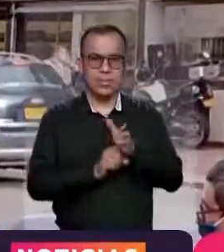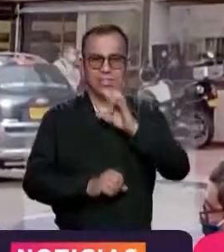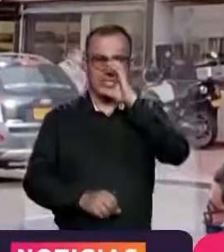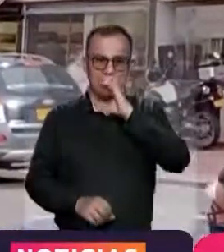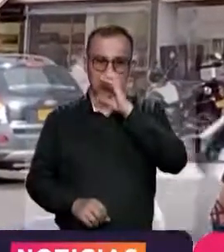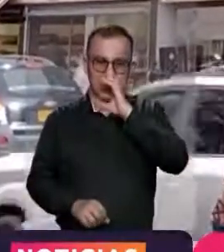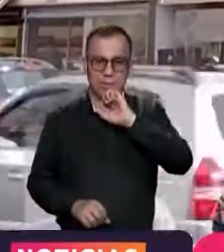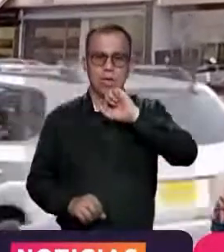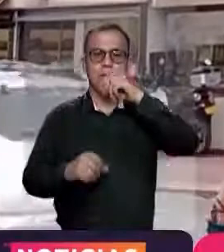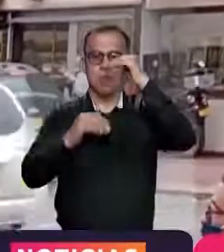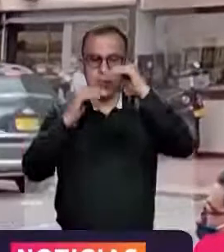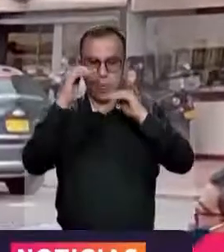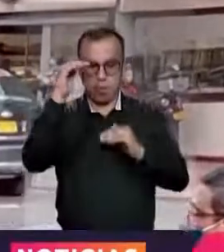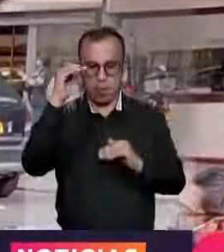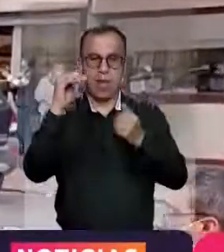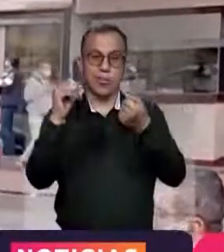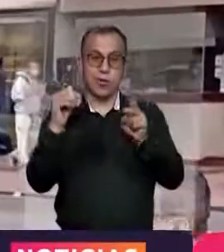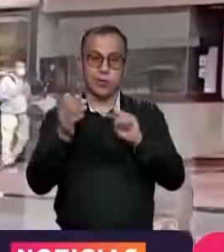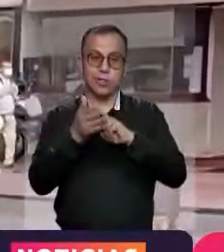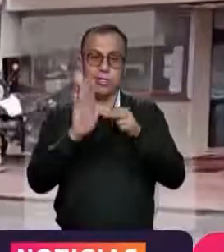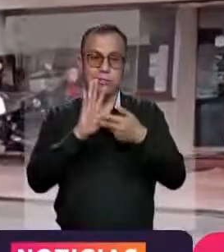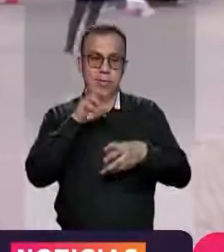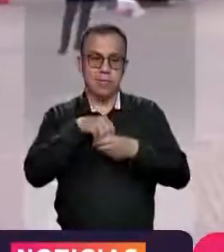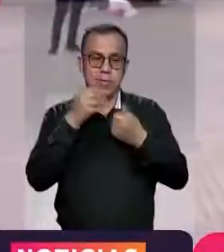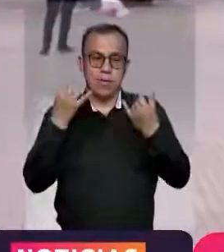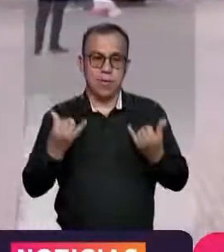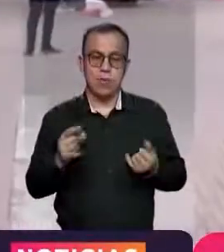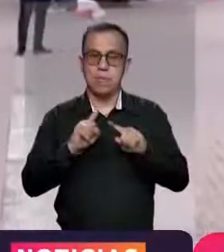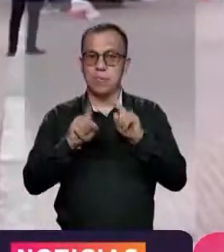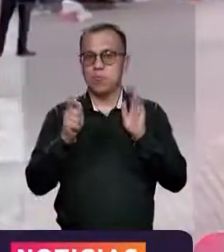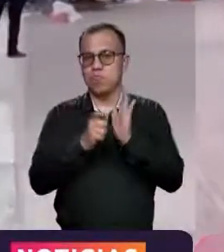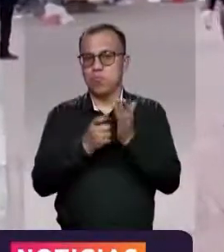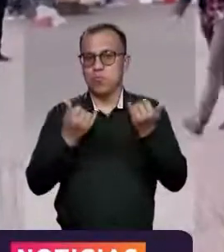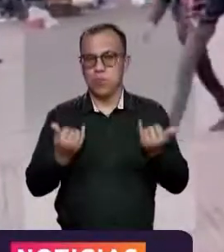ocupa el puesto 12 en casos activos de COVID-19. Sin